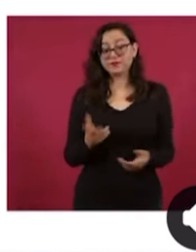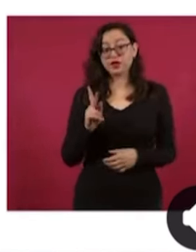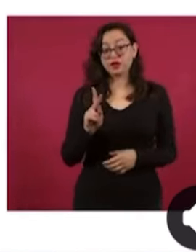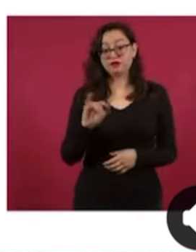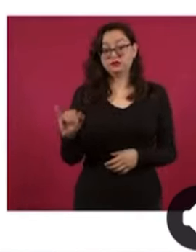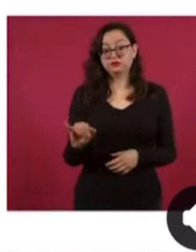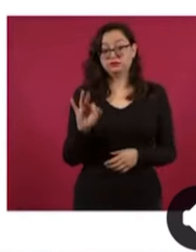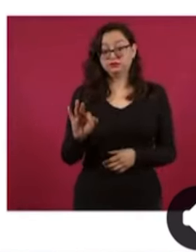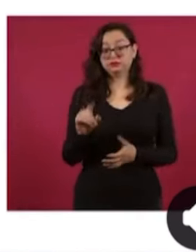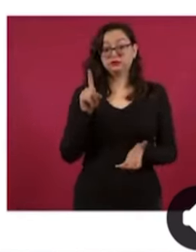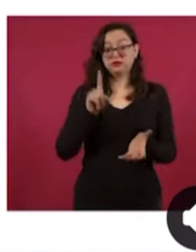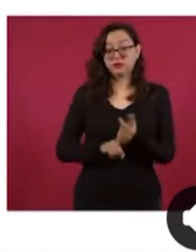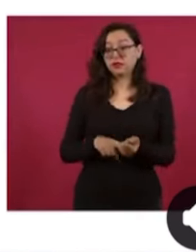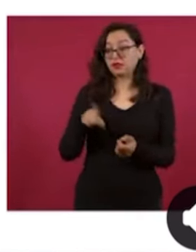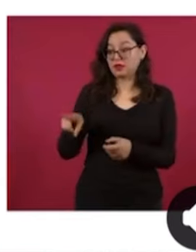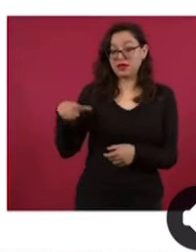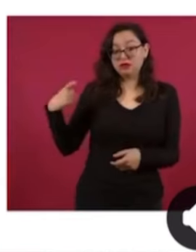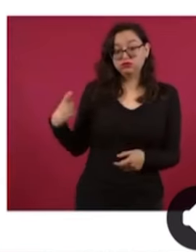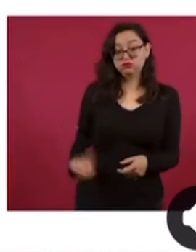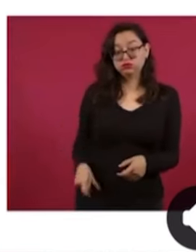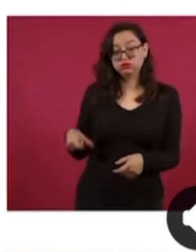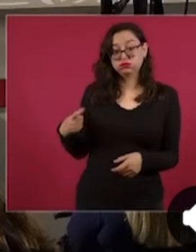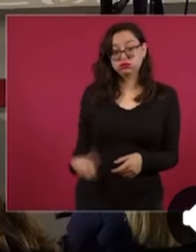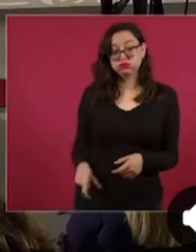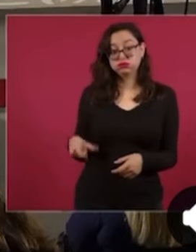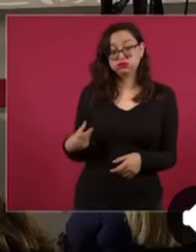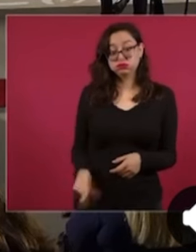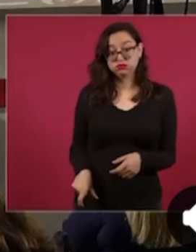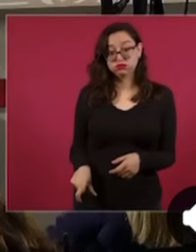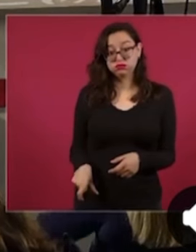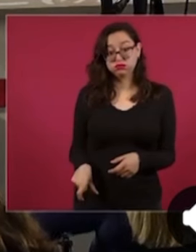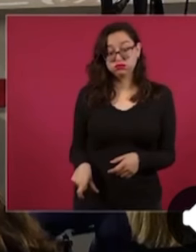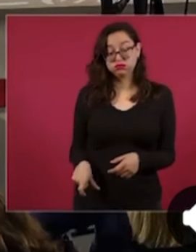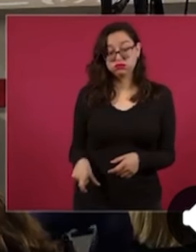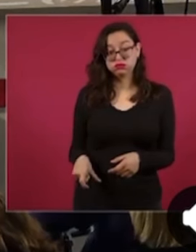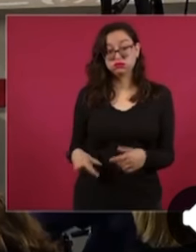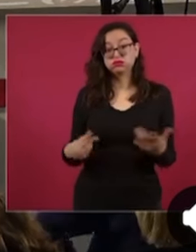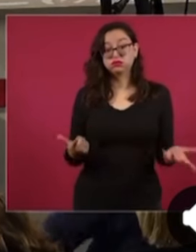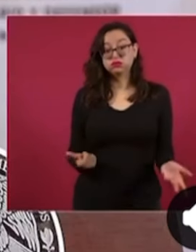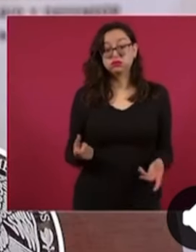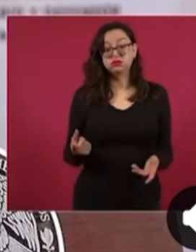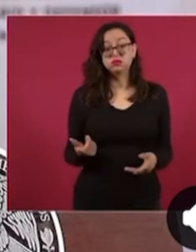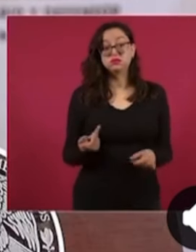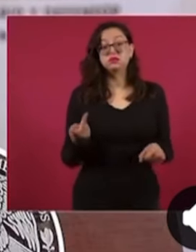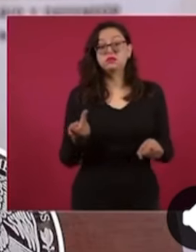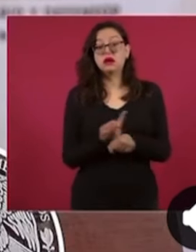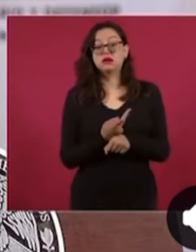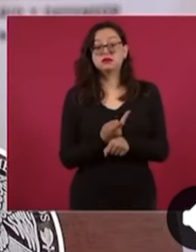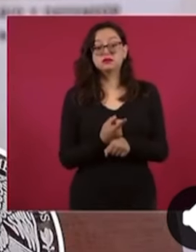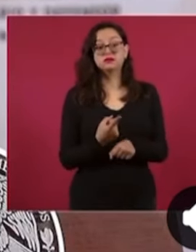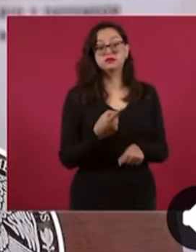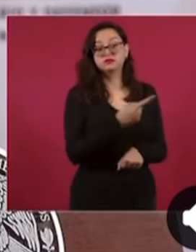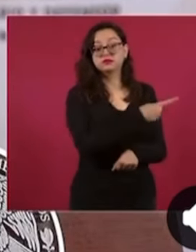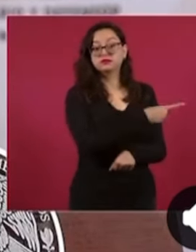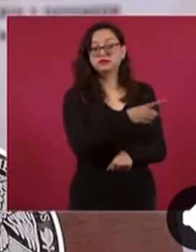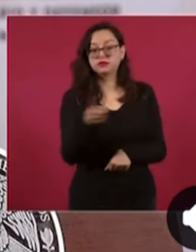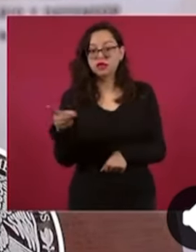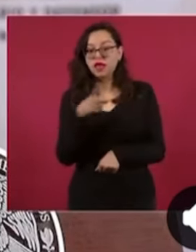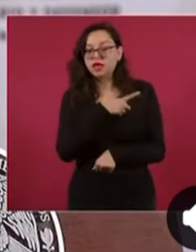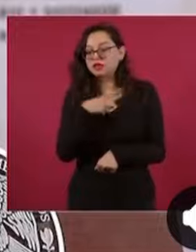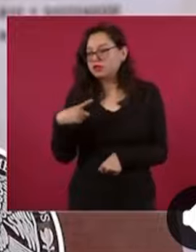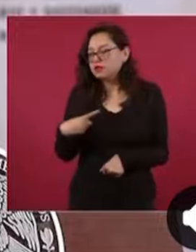Y mientras ellos hacen sus cuentas, ustedes y el pueblo de México debe sacar sus